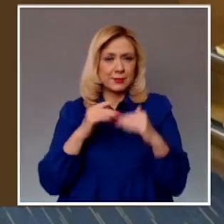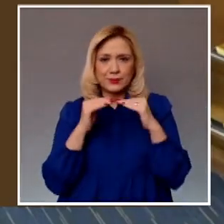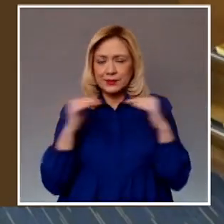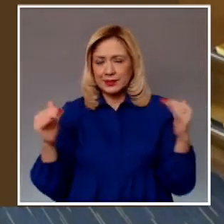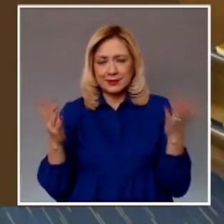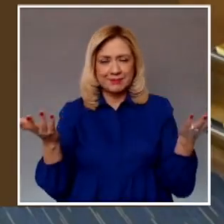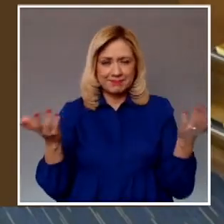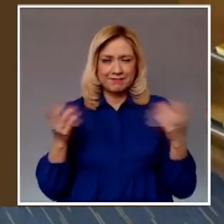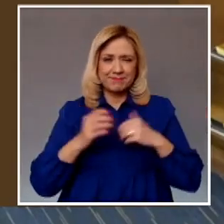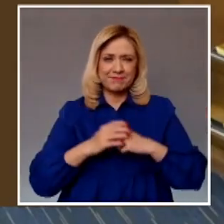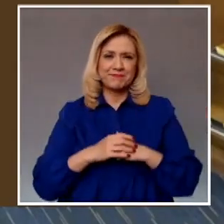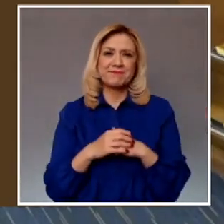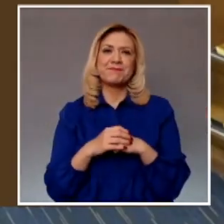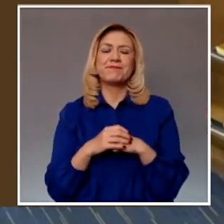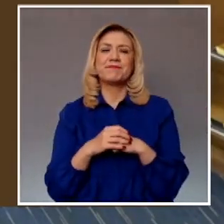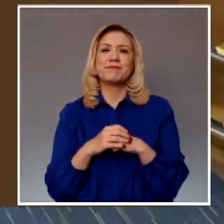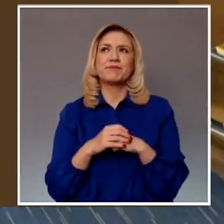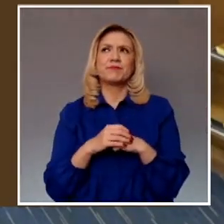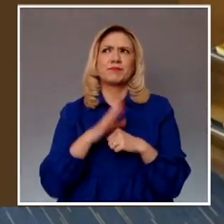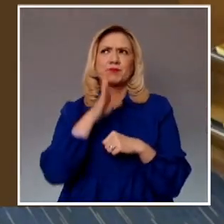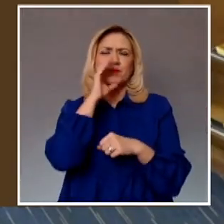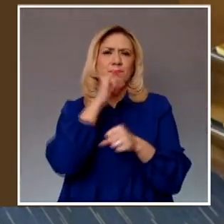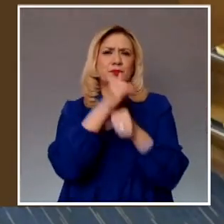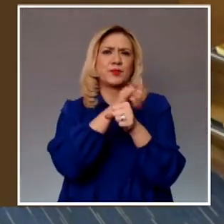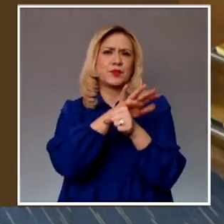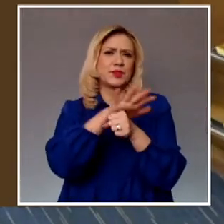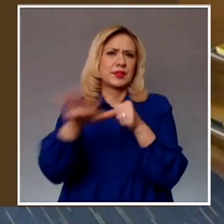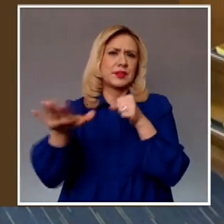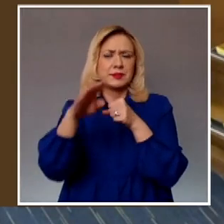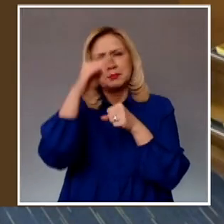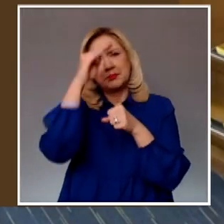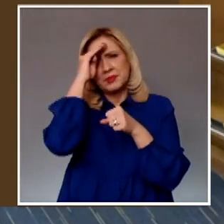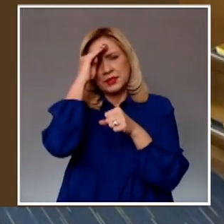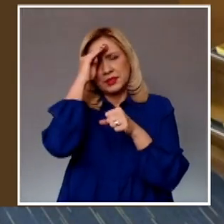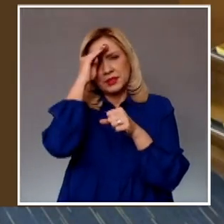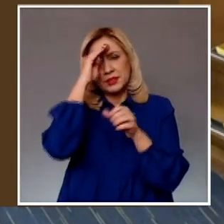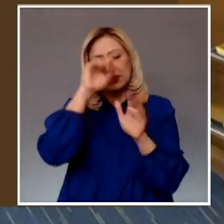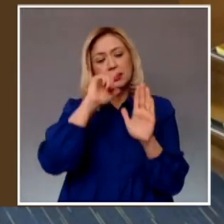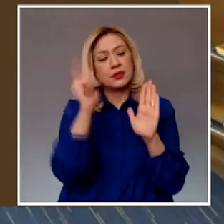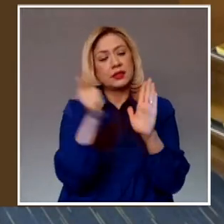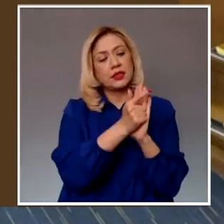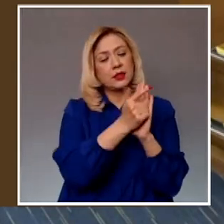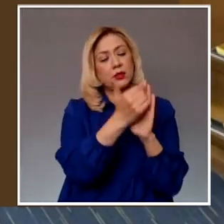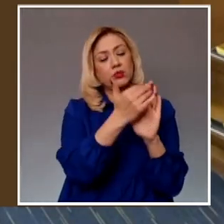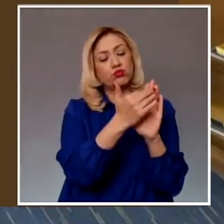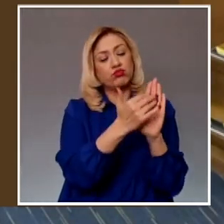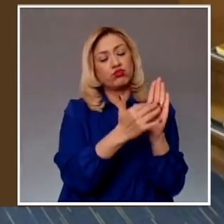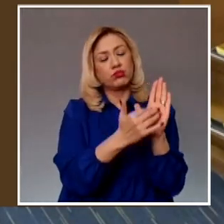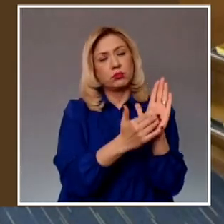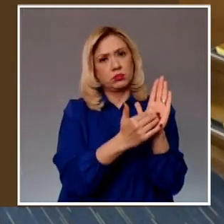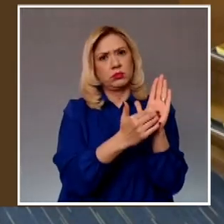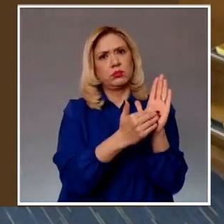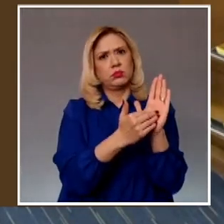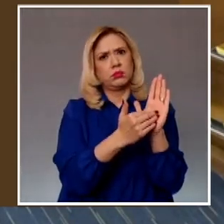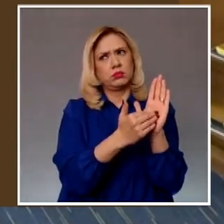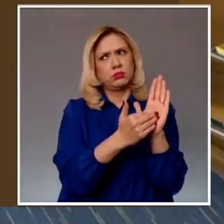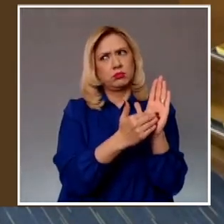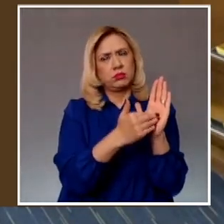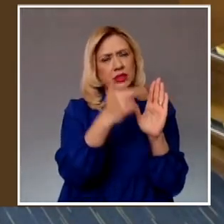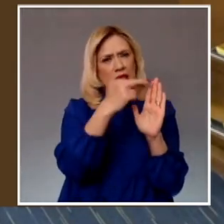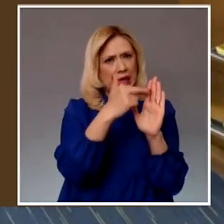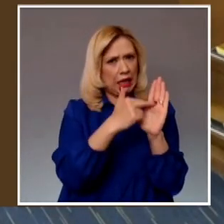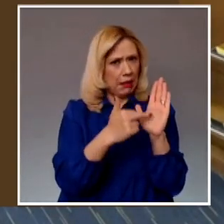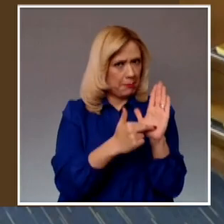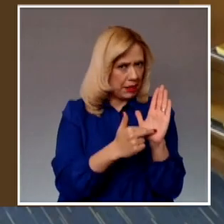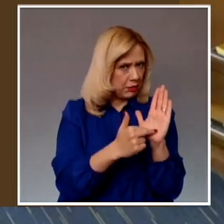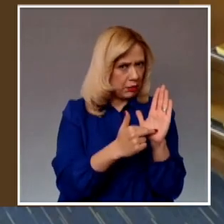No se puede crear un margen o no se puede crear un orden jurídico de reglas de competencia basado